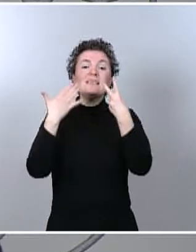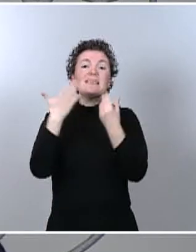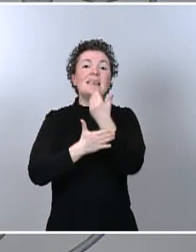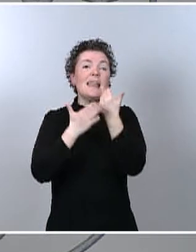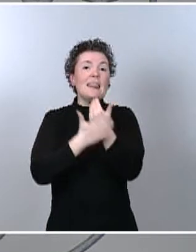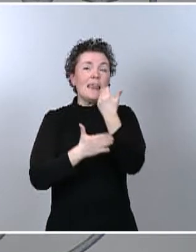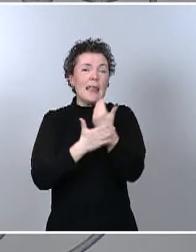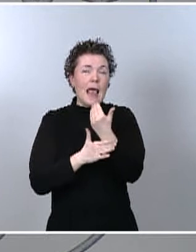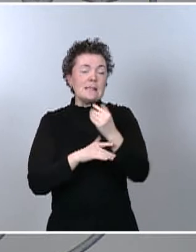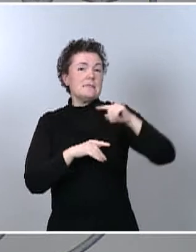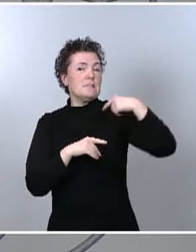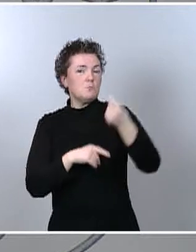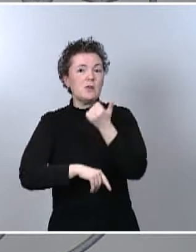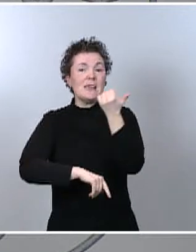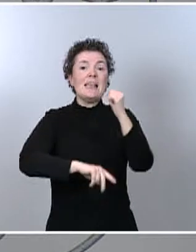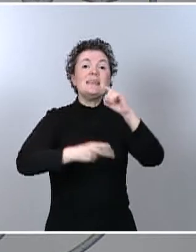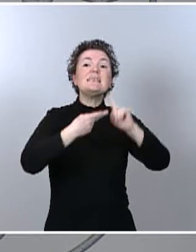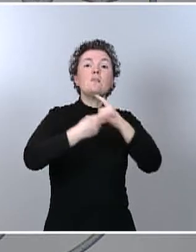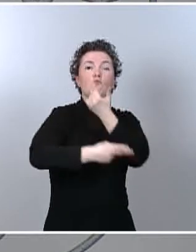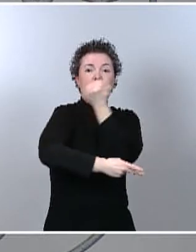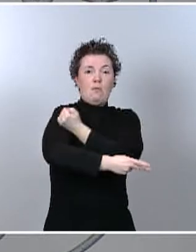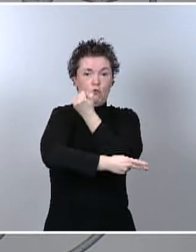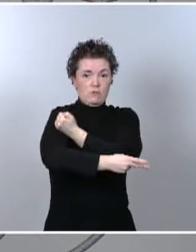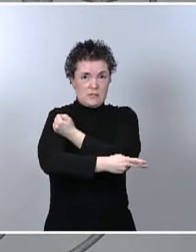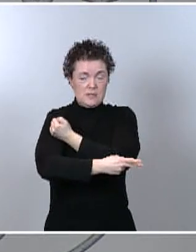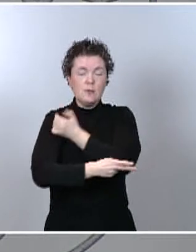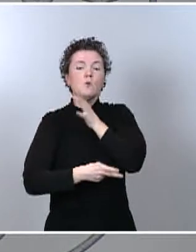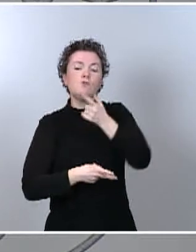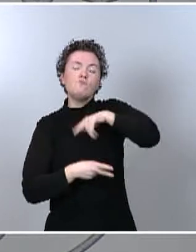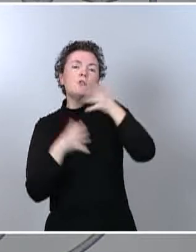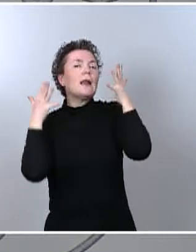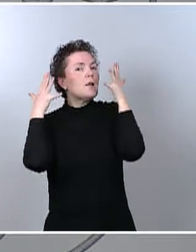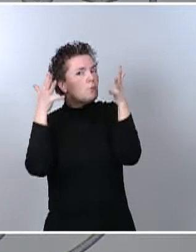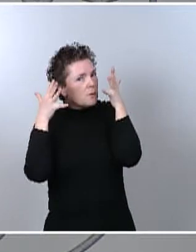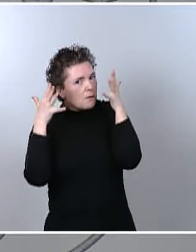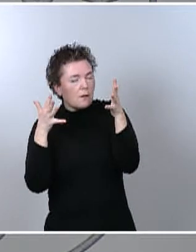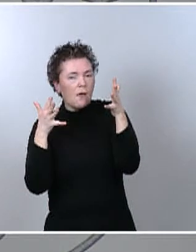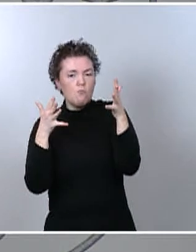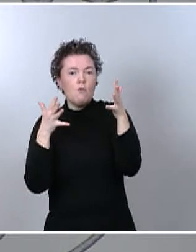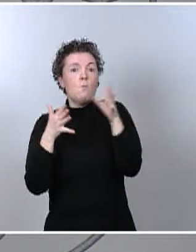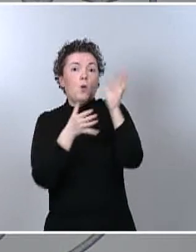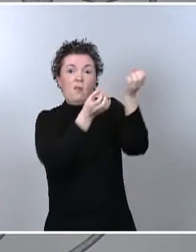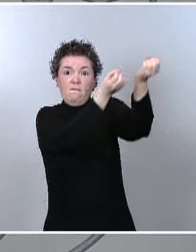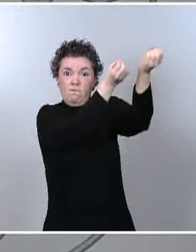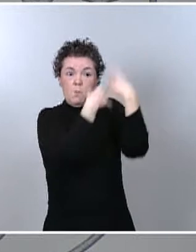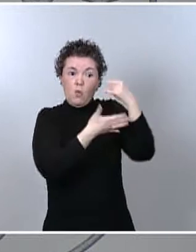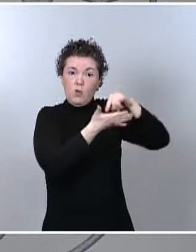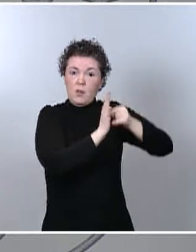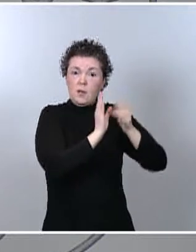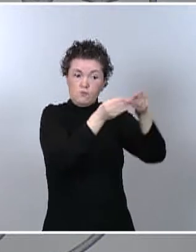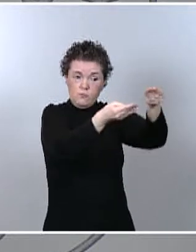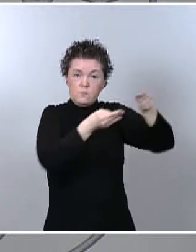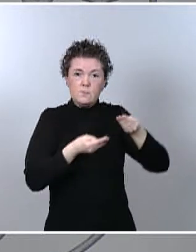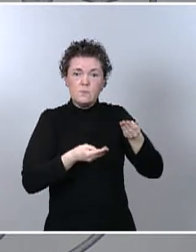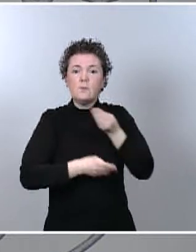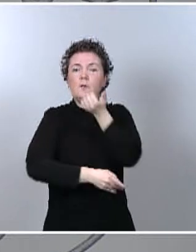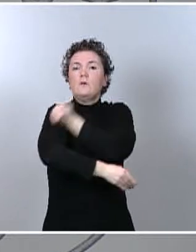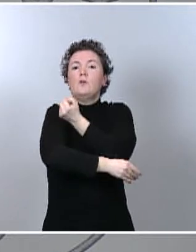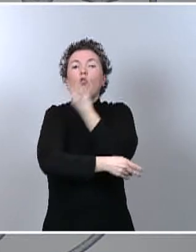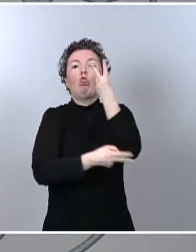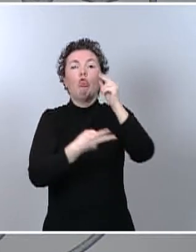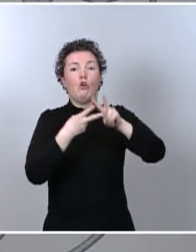técnica de vacuna, que fue la que recibió la aprobación por parte de la Agencia Europea del Medicamento, que solo se alcanza la